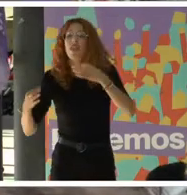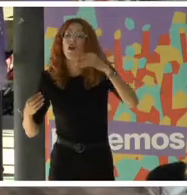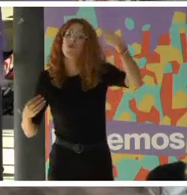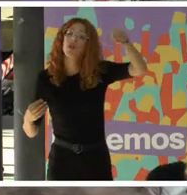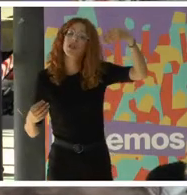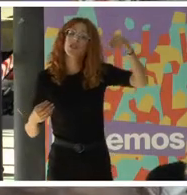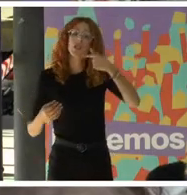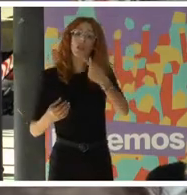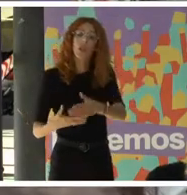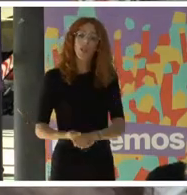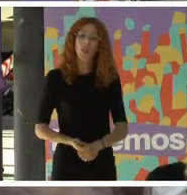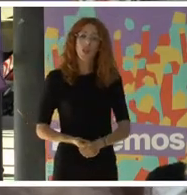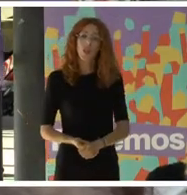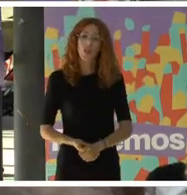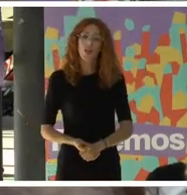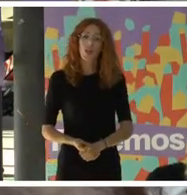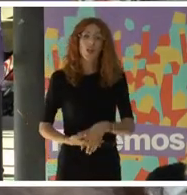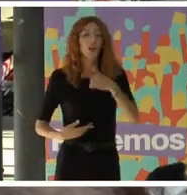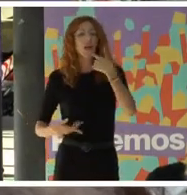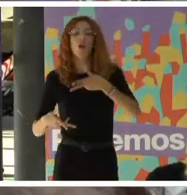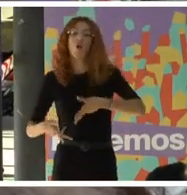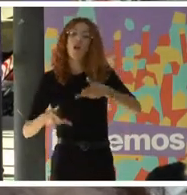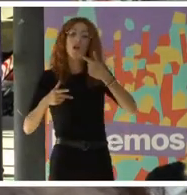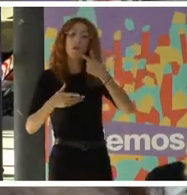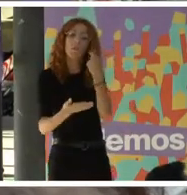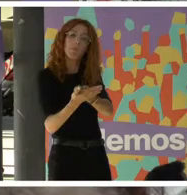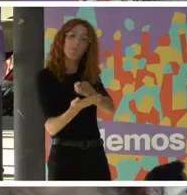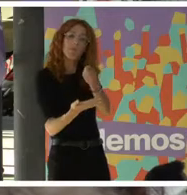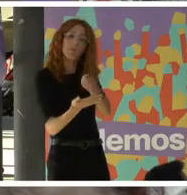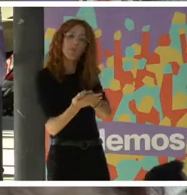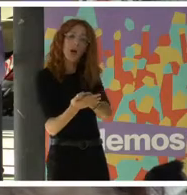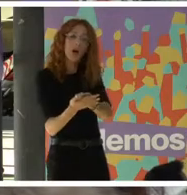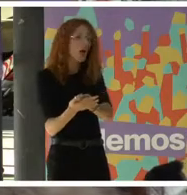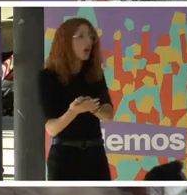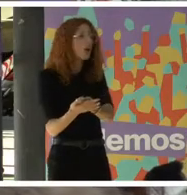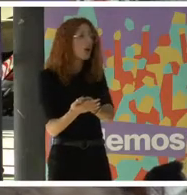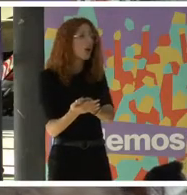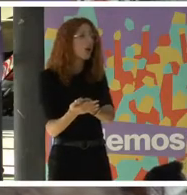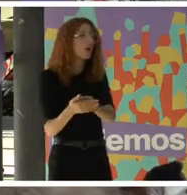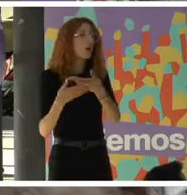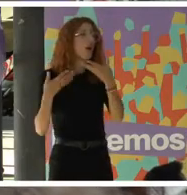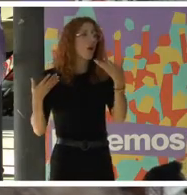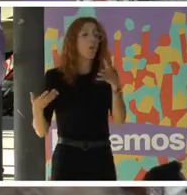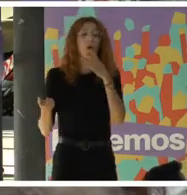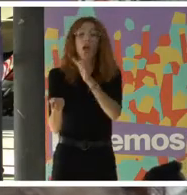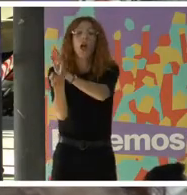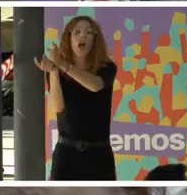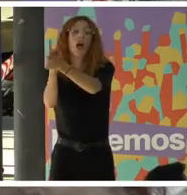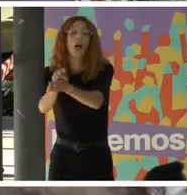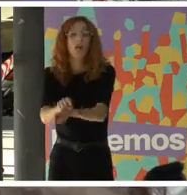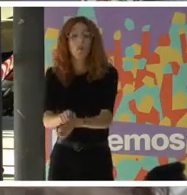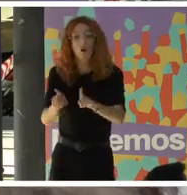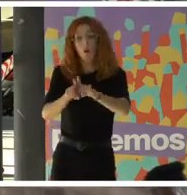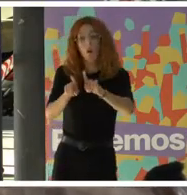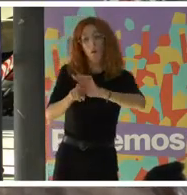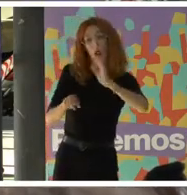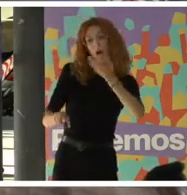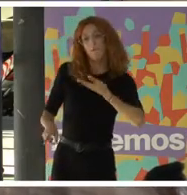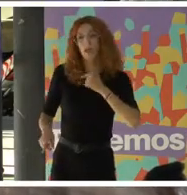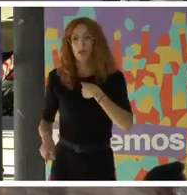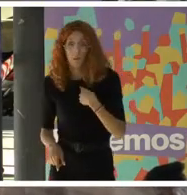el presidente del gobierno? Que él no está dispuesto a pagar el precio que te hacen pagar por cambiar las cosas. Que él